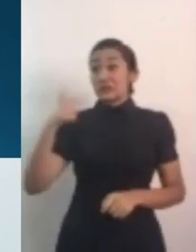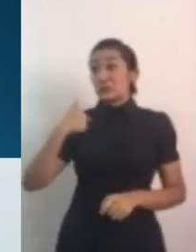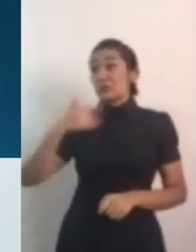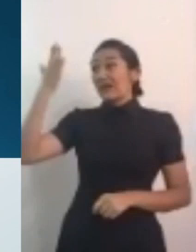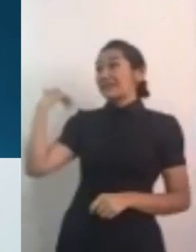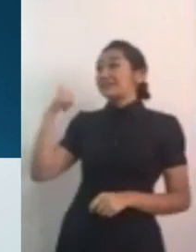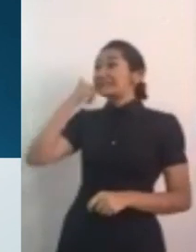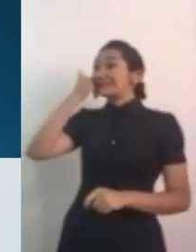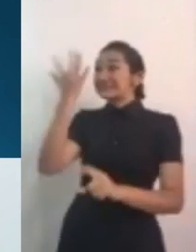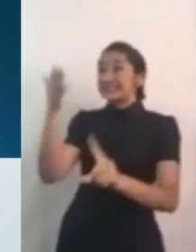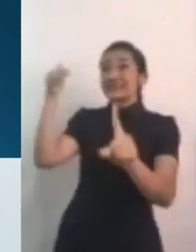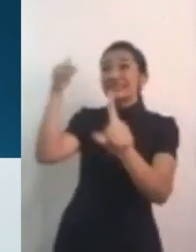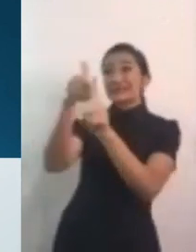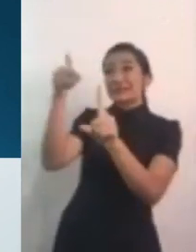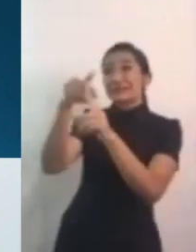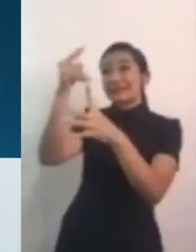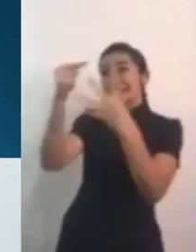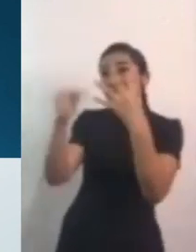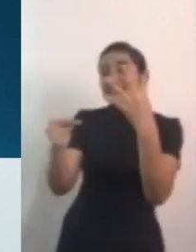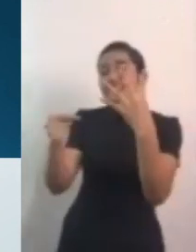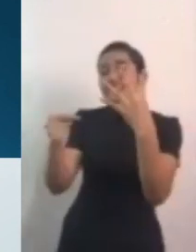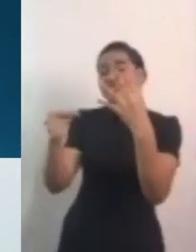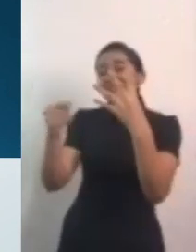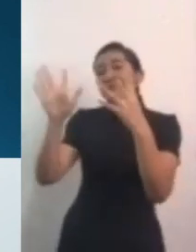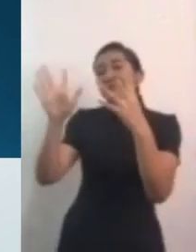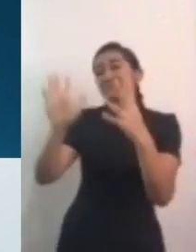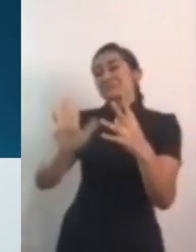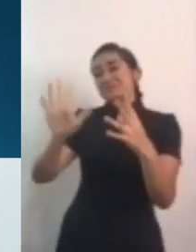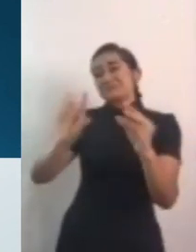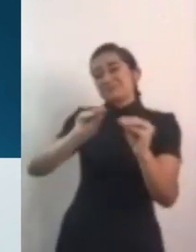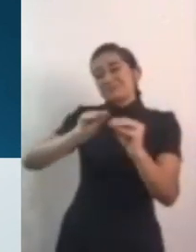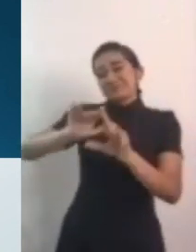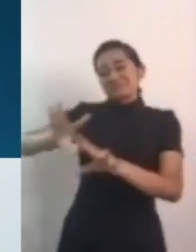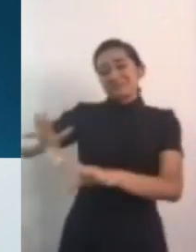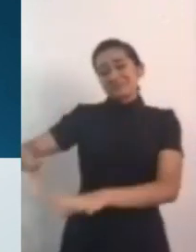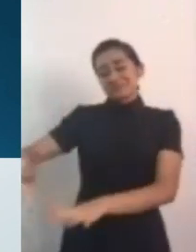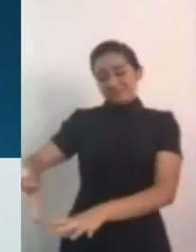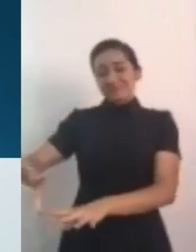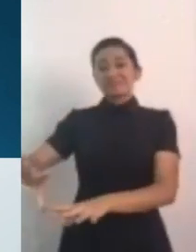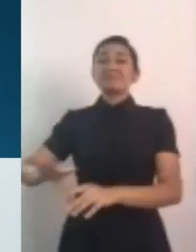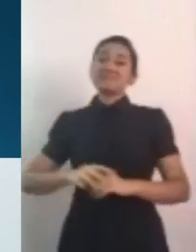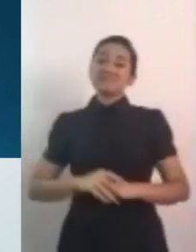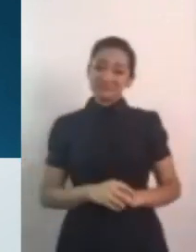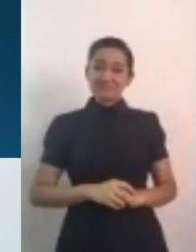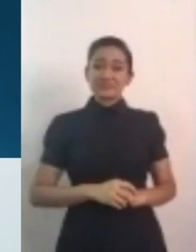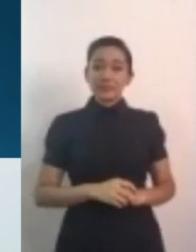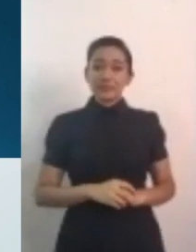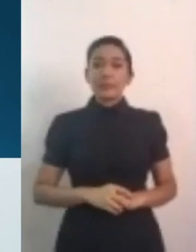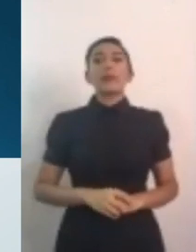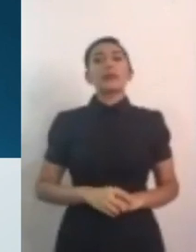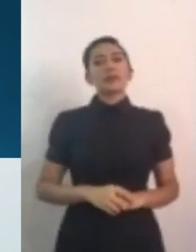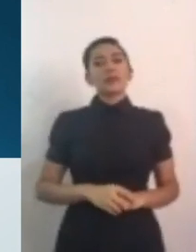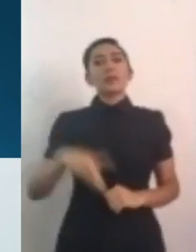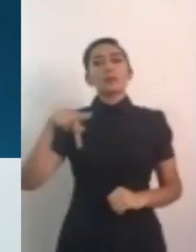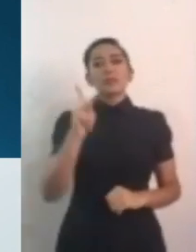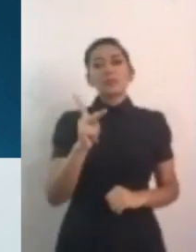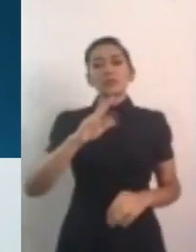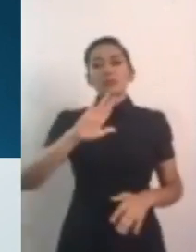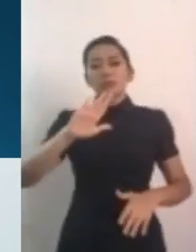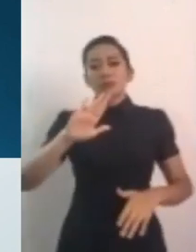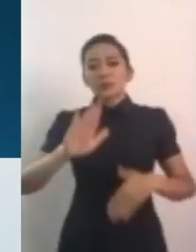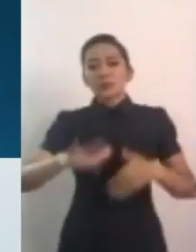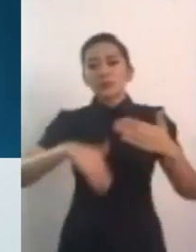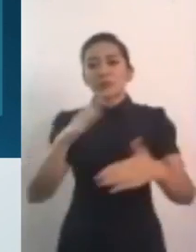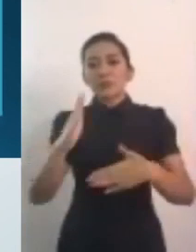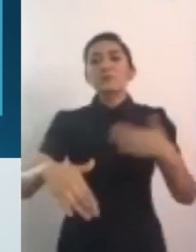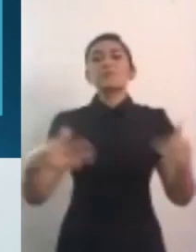la cuarentena. Esto sería una explicación muy general. Vamos a ver cómo interactuarían ahora en la